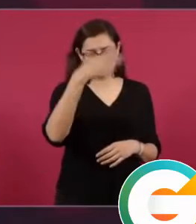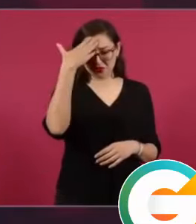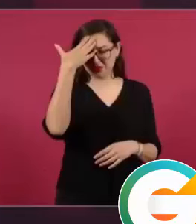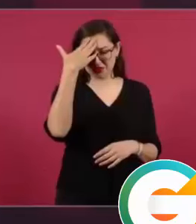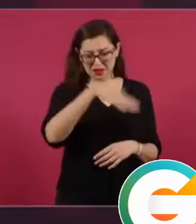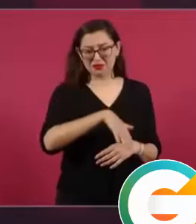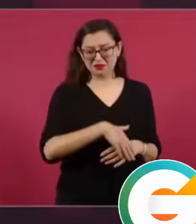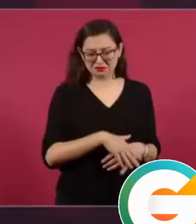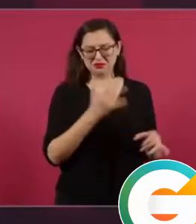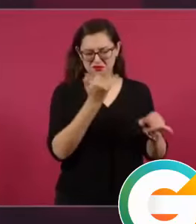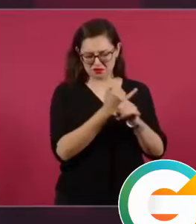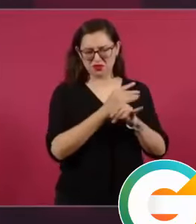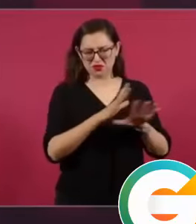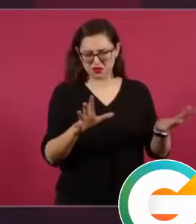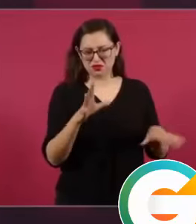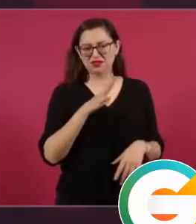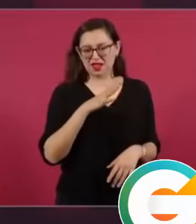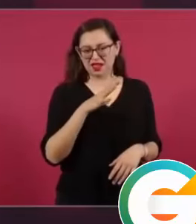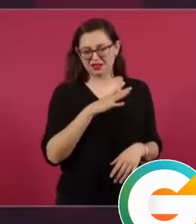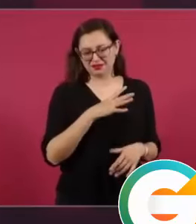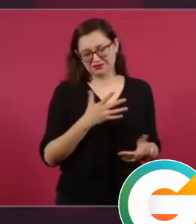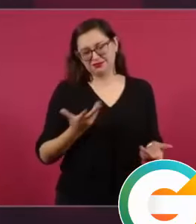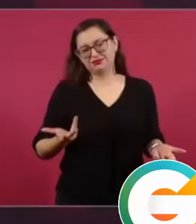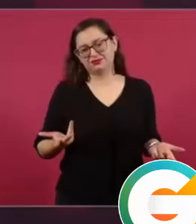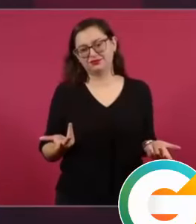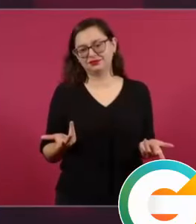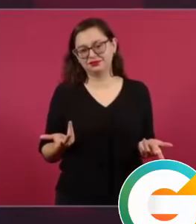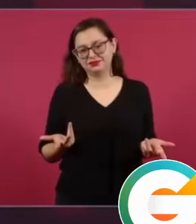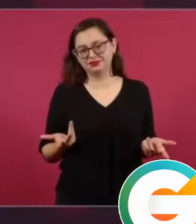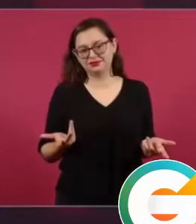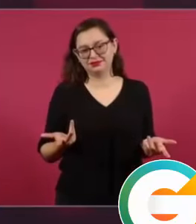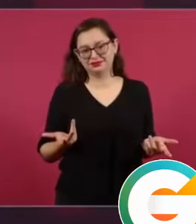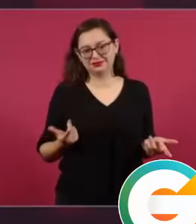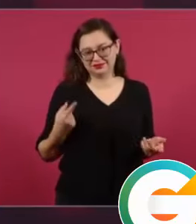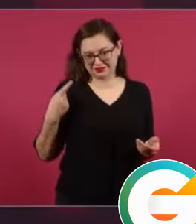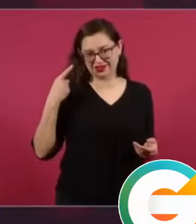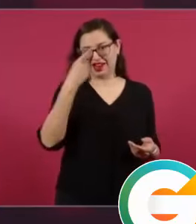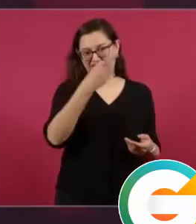están informados. ¿Cómo no van a saber si allá está